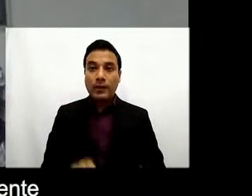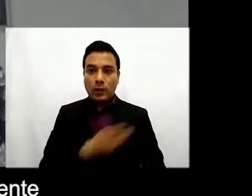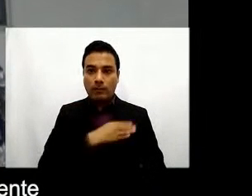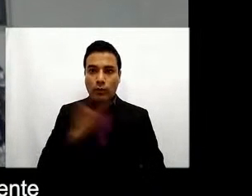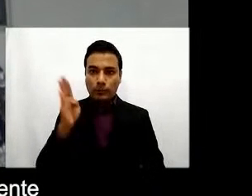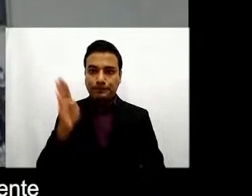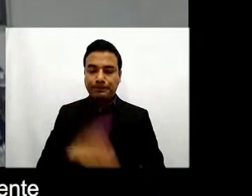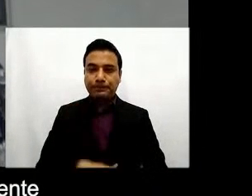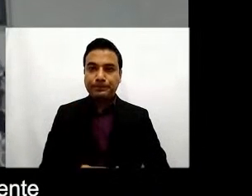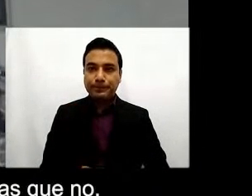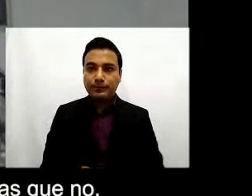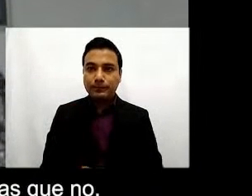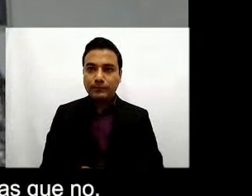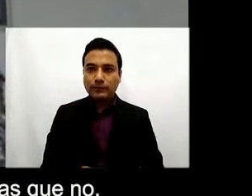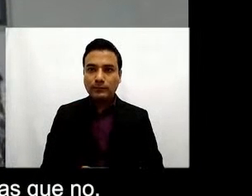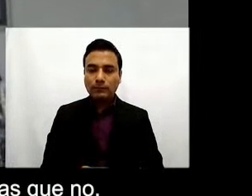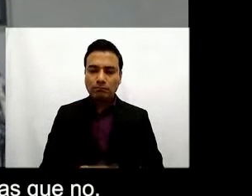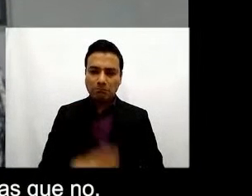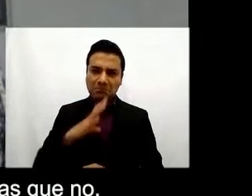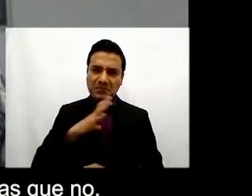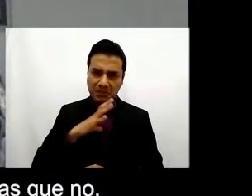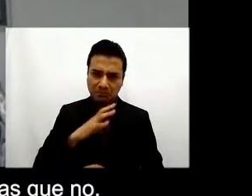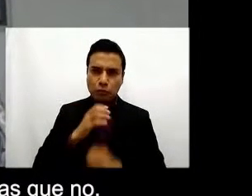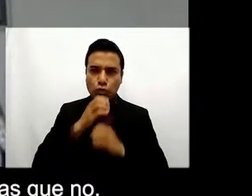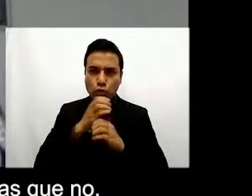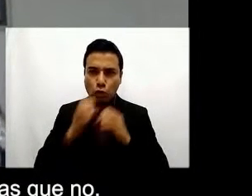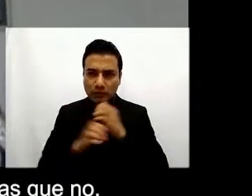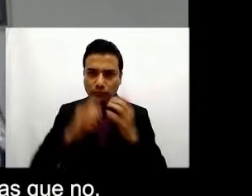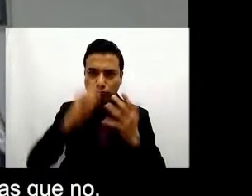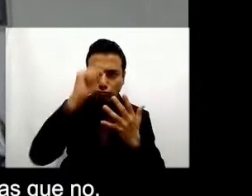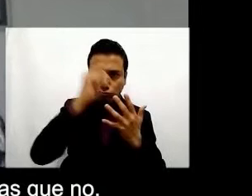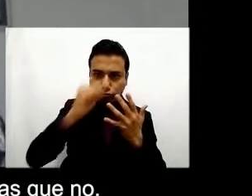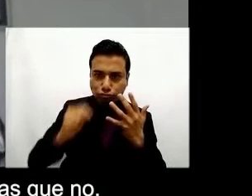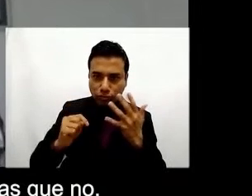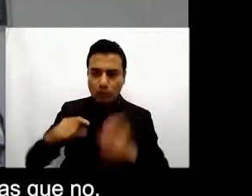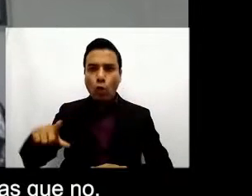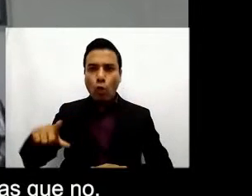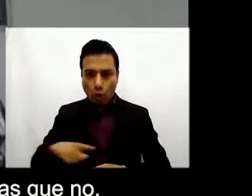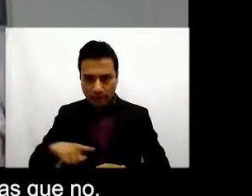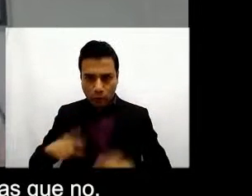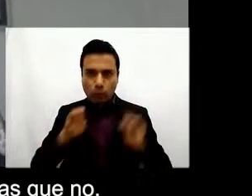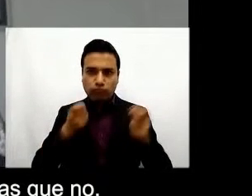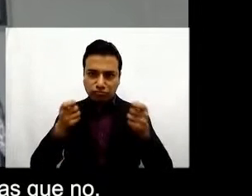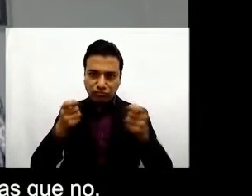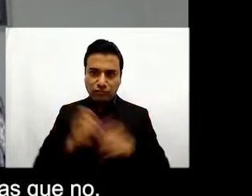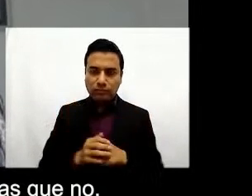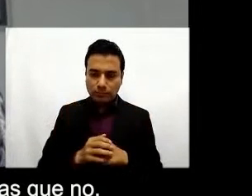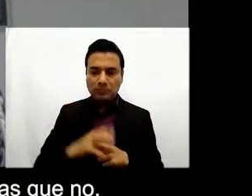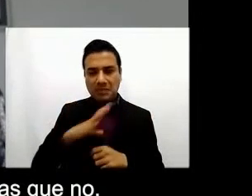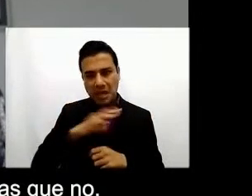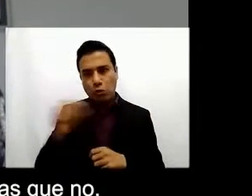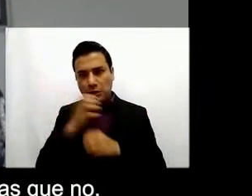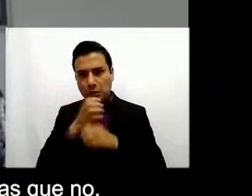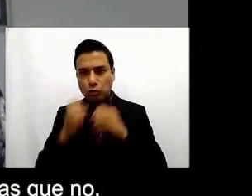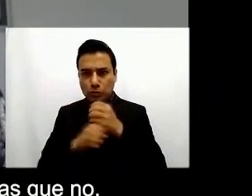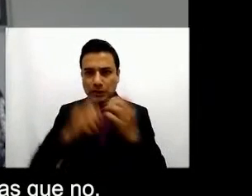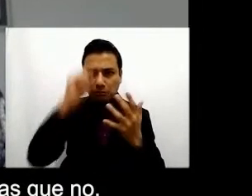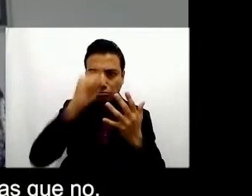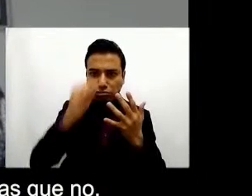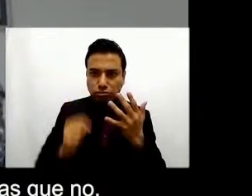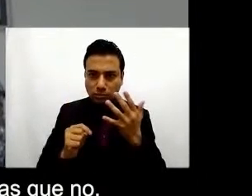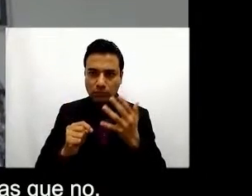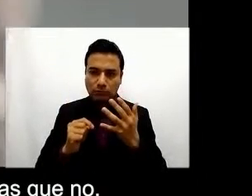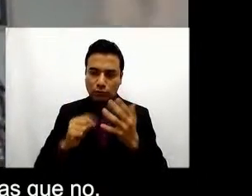ese sentido, bueno, hay cosas que se regulan, desde lo público se regulan, hay cosas que no, o sea, hay cosas que desde la iniciativa